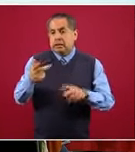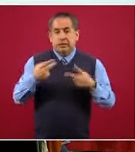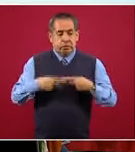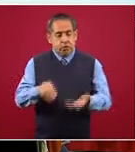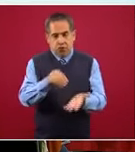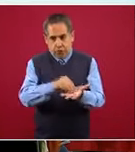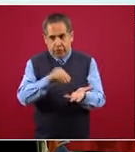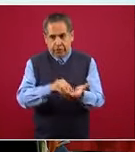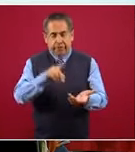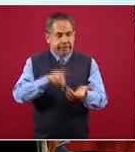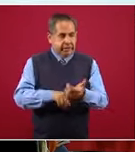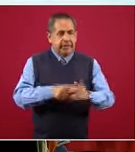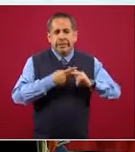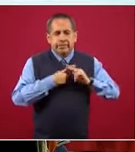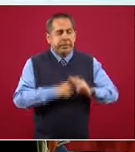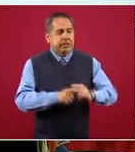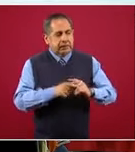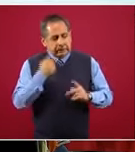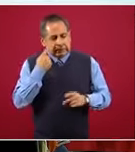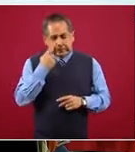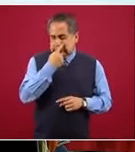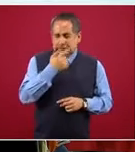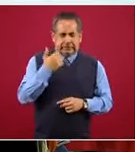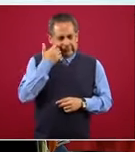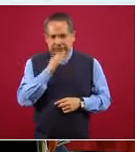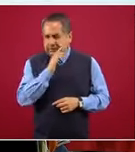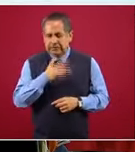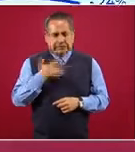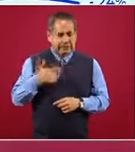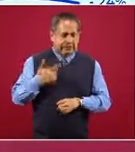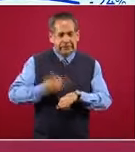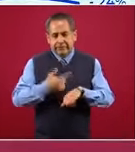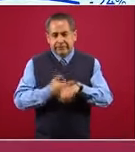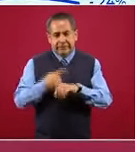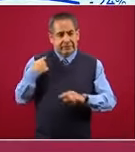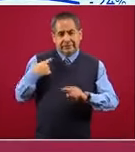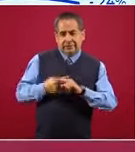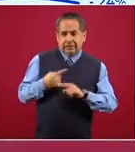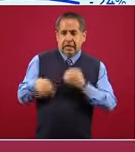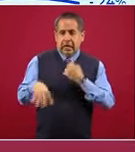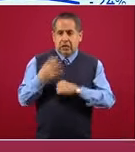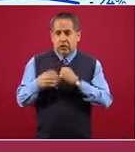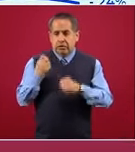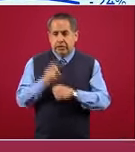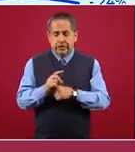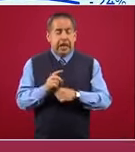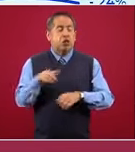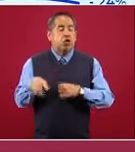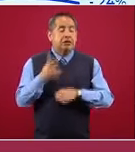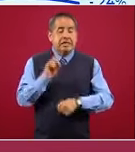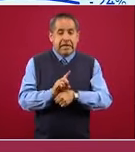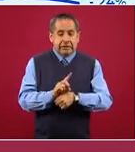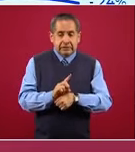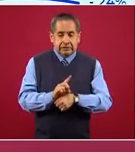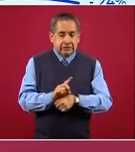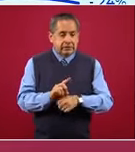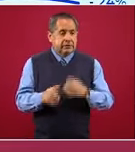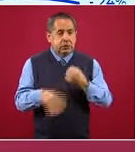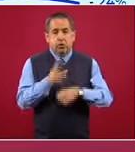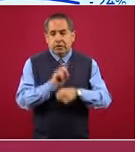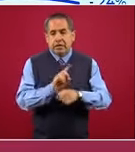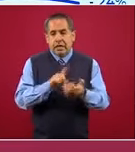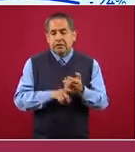48,857 las personas que han iniciado con signos y síntomas de la enfermedad en los últimos 14 días. Y esto también es un buen